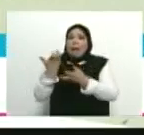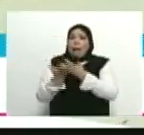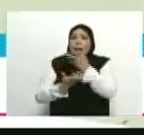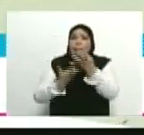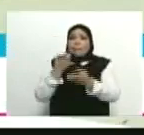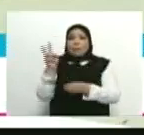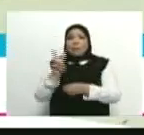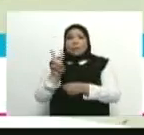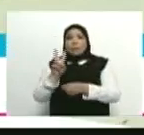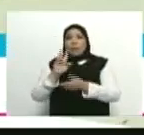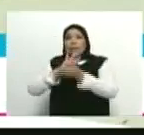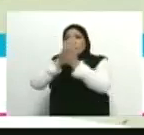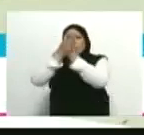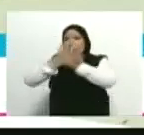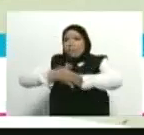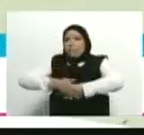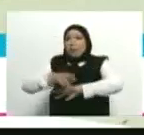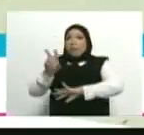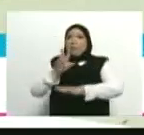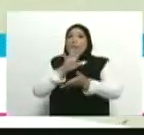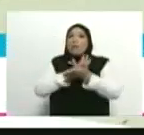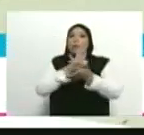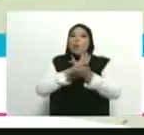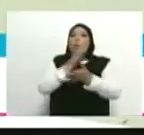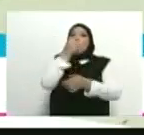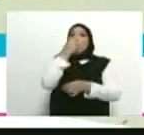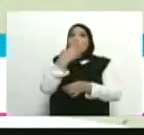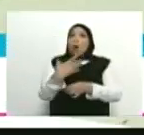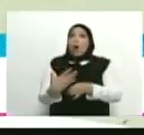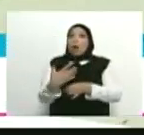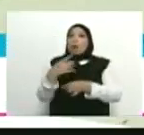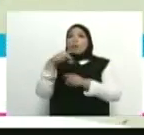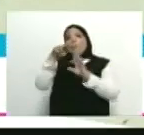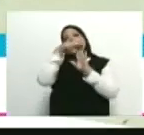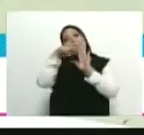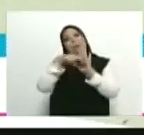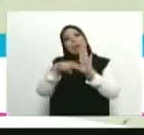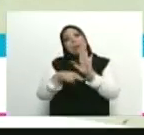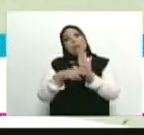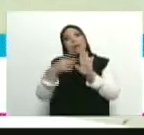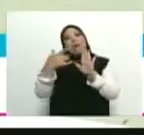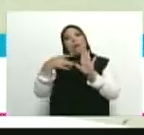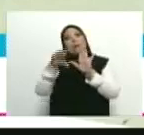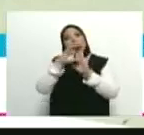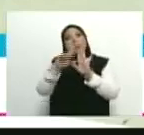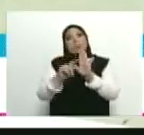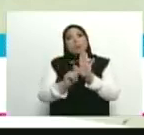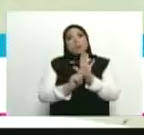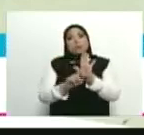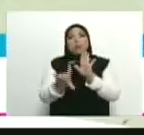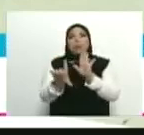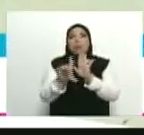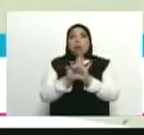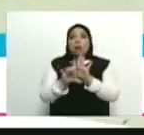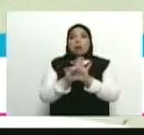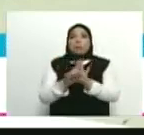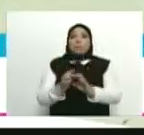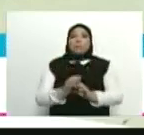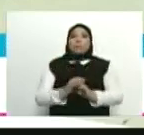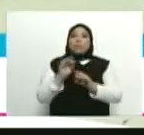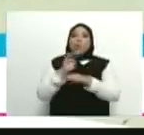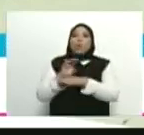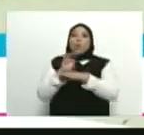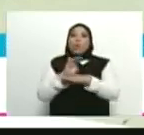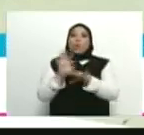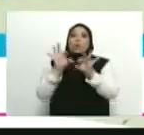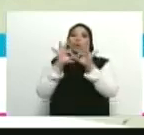acabar con el país. Y nosotros, bueno, tomamos las medidas legales, constitucionales, para proteger